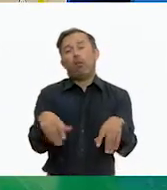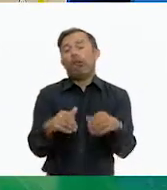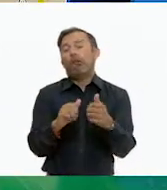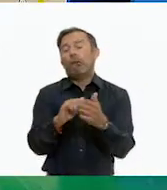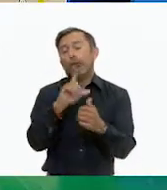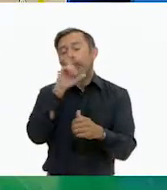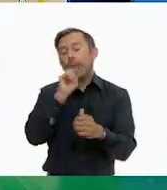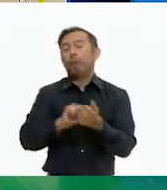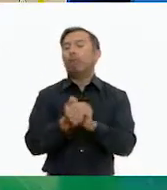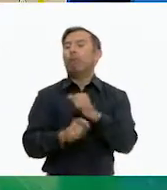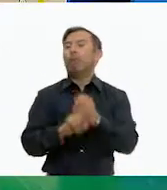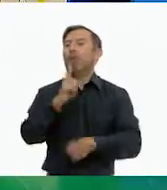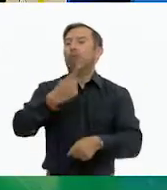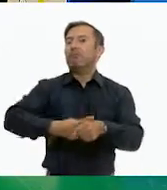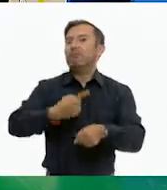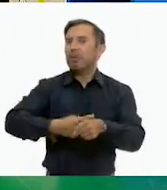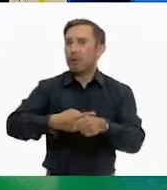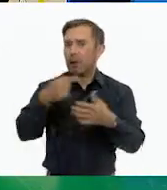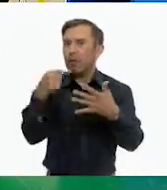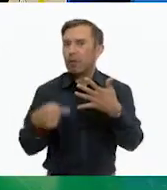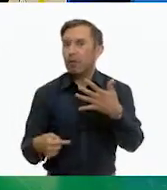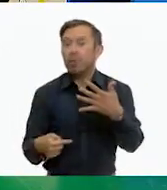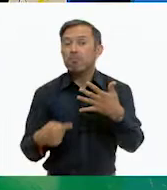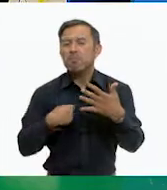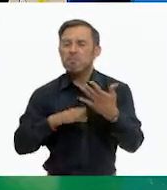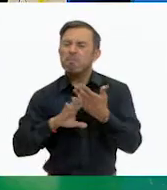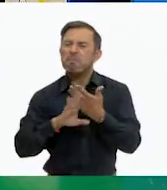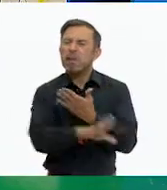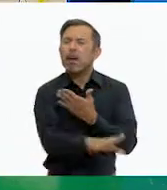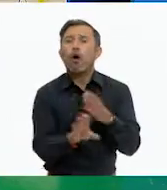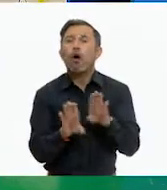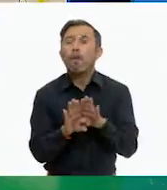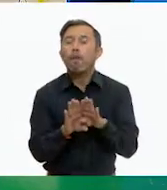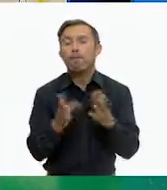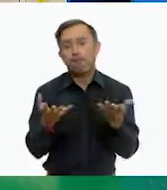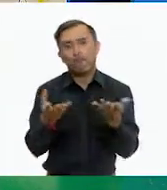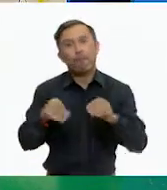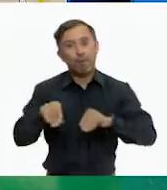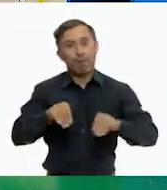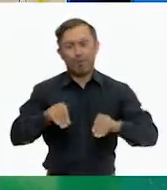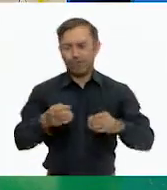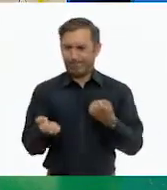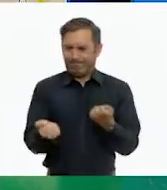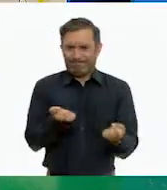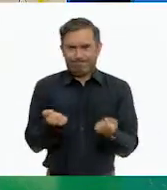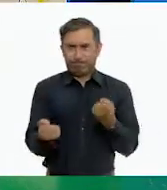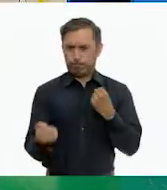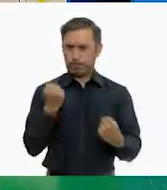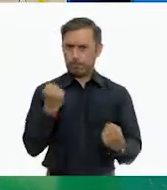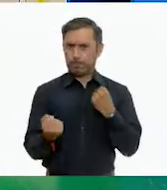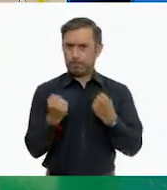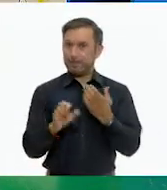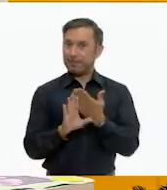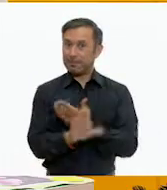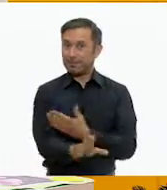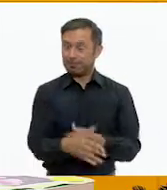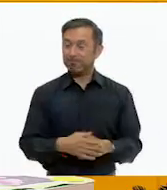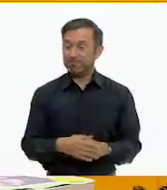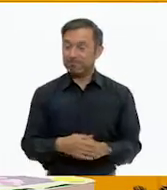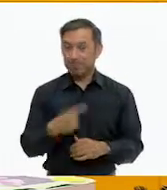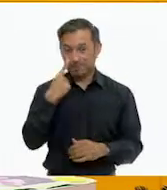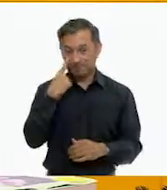combate? Con el movimiento. Así es. Entonces, veamos lo siguiente.